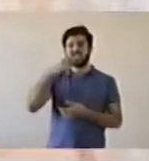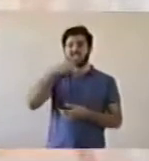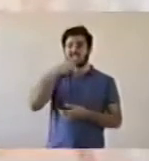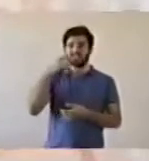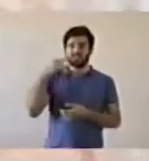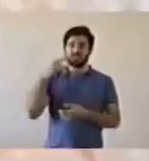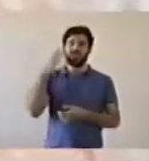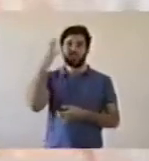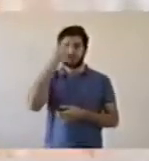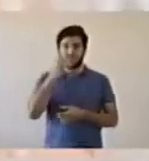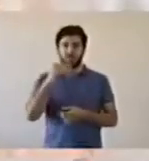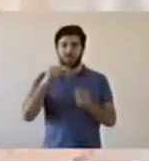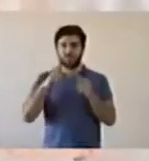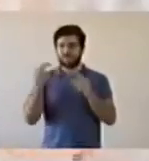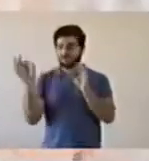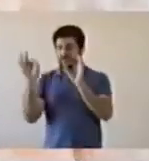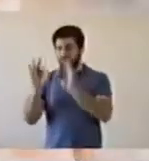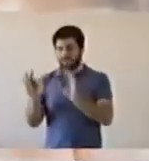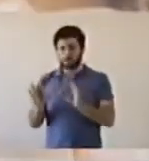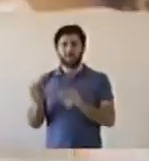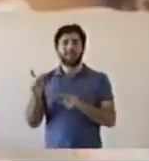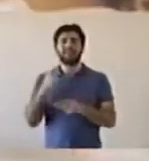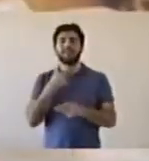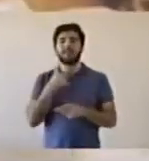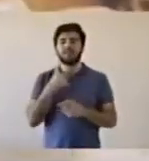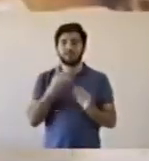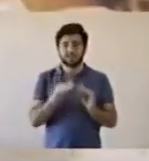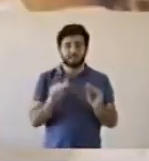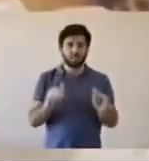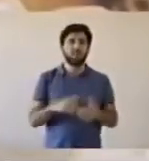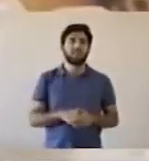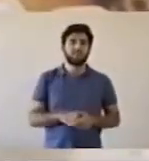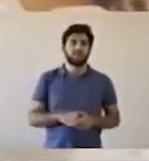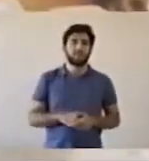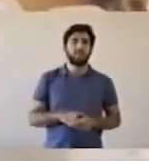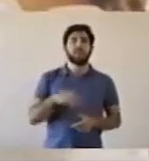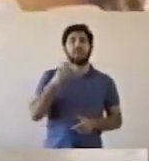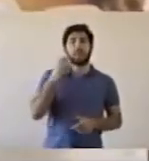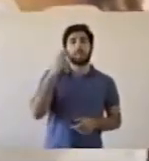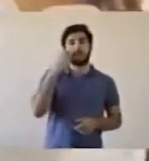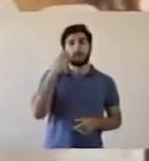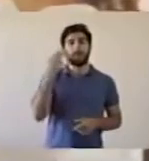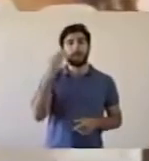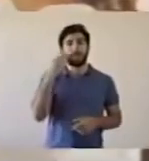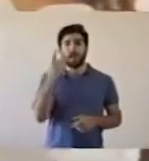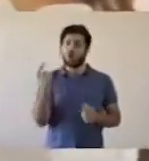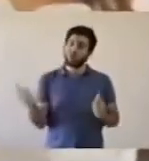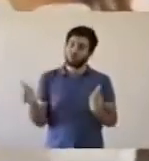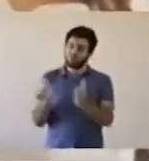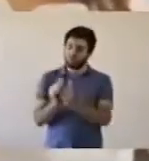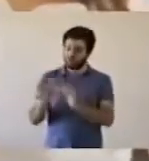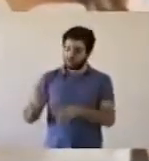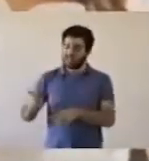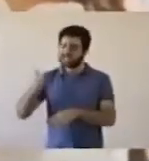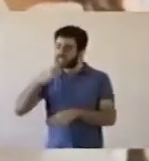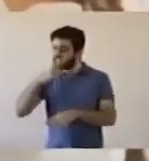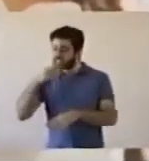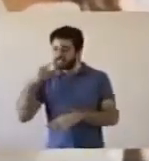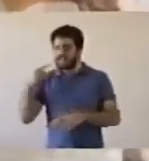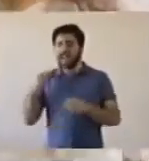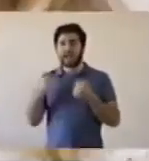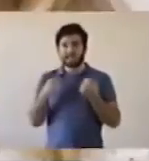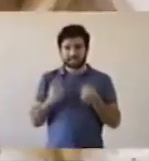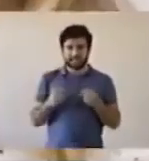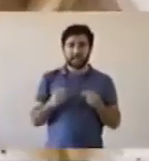y figuras infantiles que le gusten al niño. Se recomienda que los padres o un adulto se cepillen junto al niño para que aprendan a